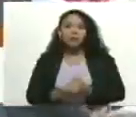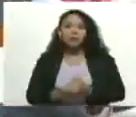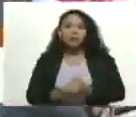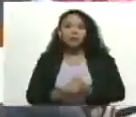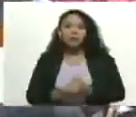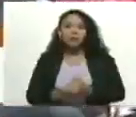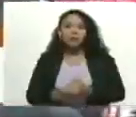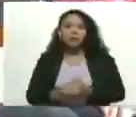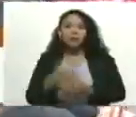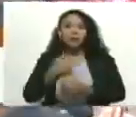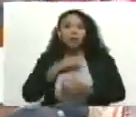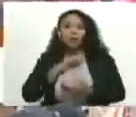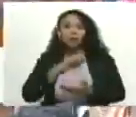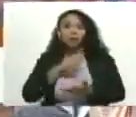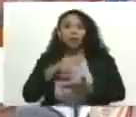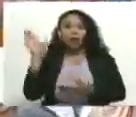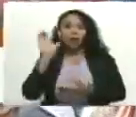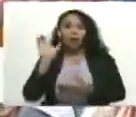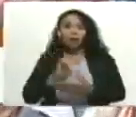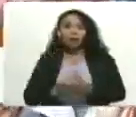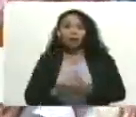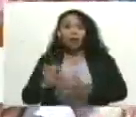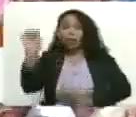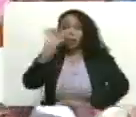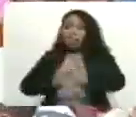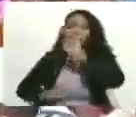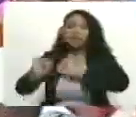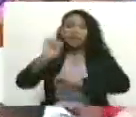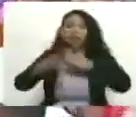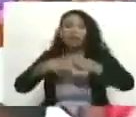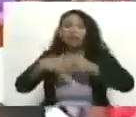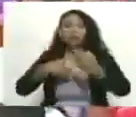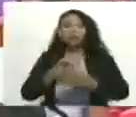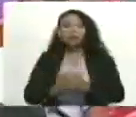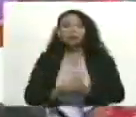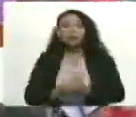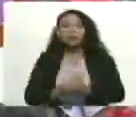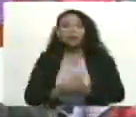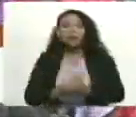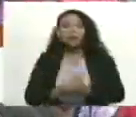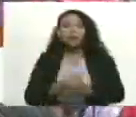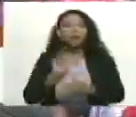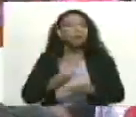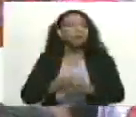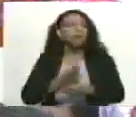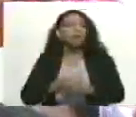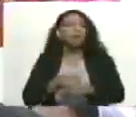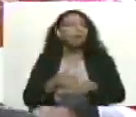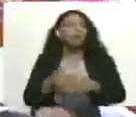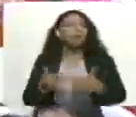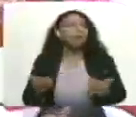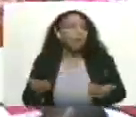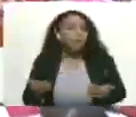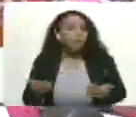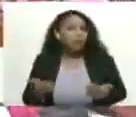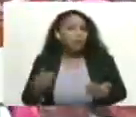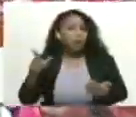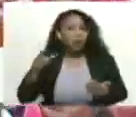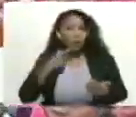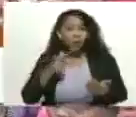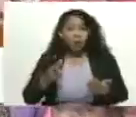Nos iremos para Caracas, ¿va? A defender la revolución. ¿Por qué? Porque ellos dicen